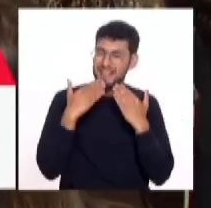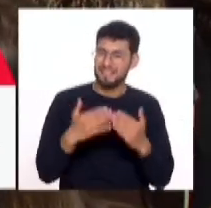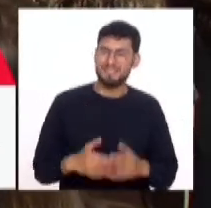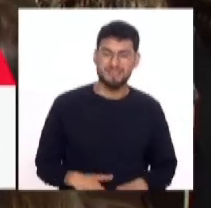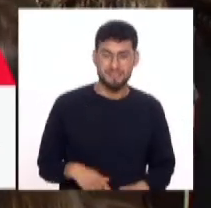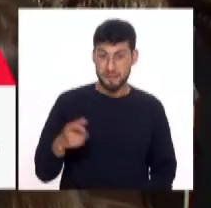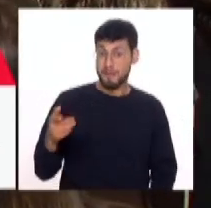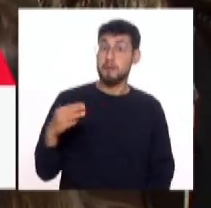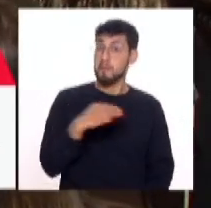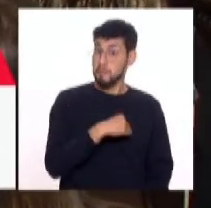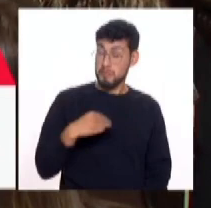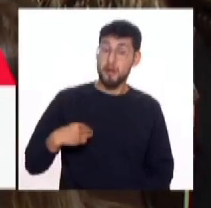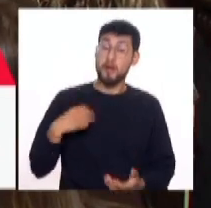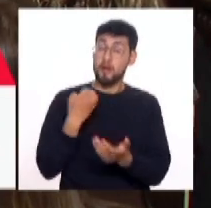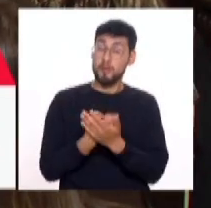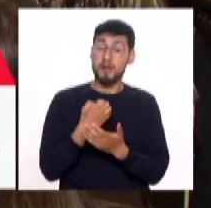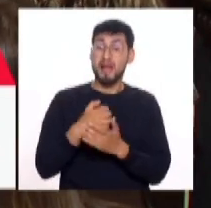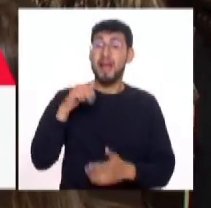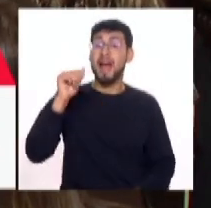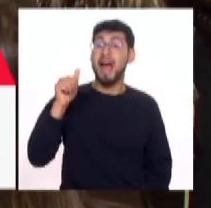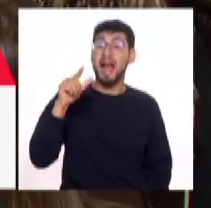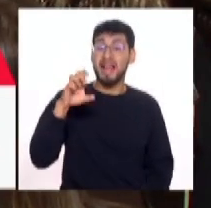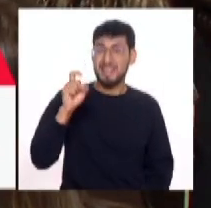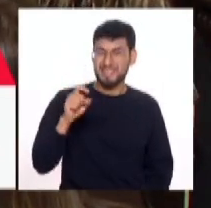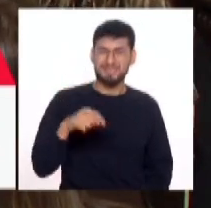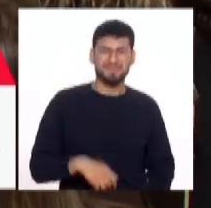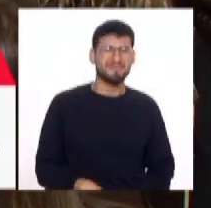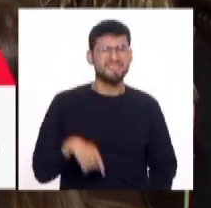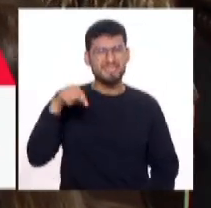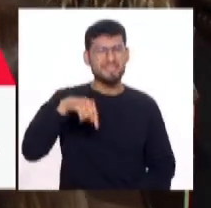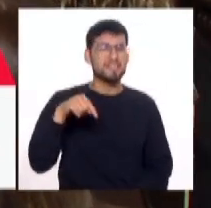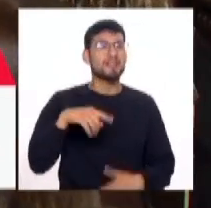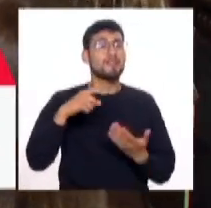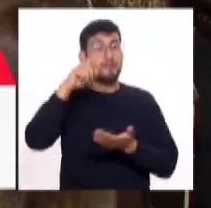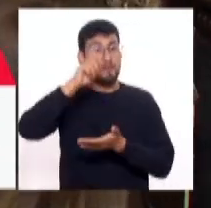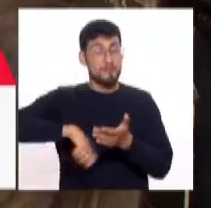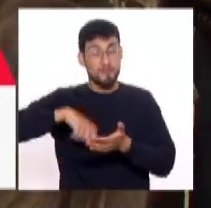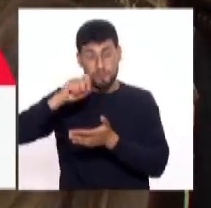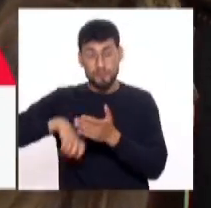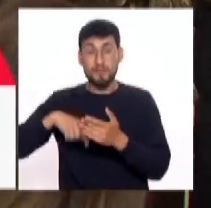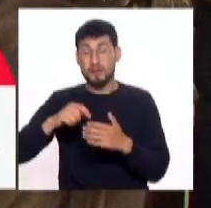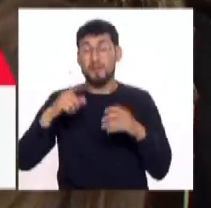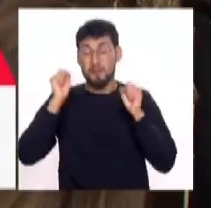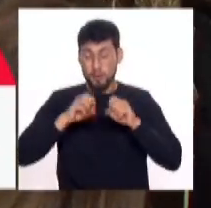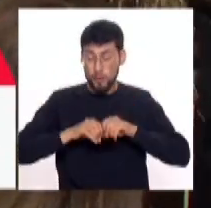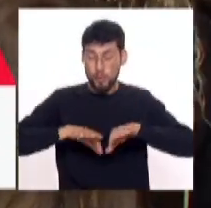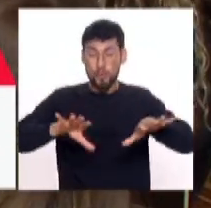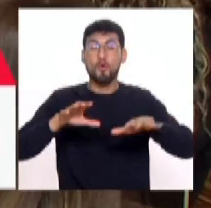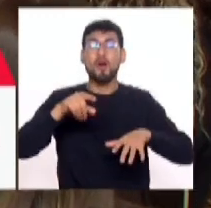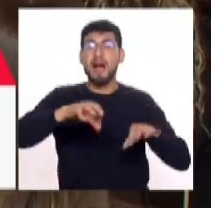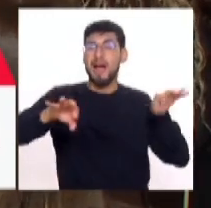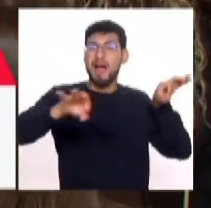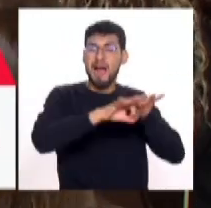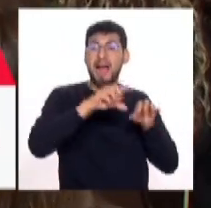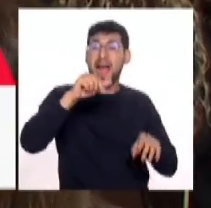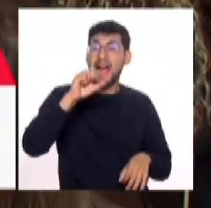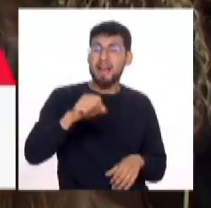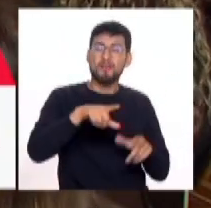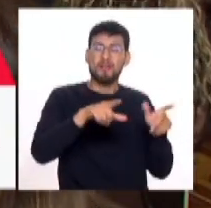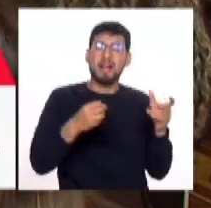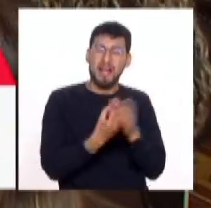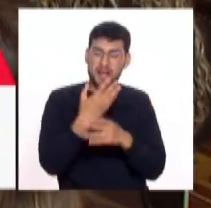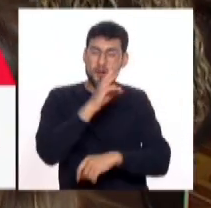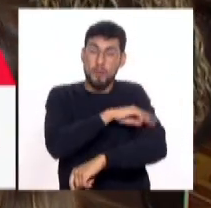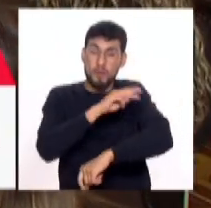Ministro de Economía y Finanzas, Alex Contreras. Ceremonia de firma de convenio para masificar el uso de gas natural en